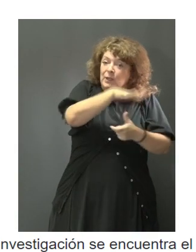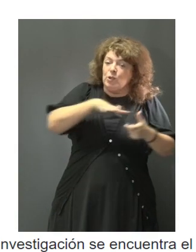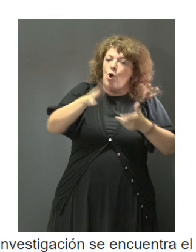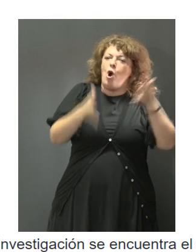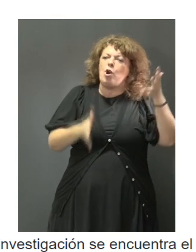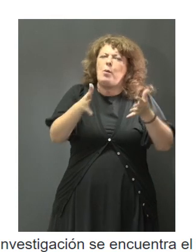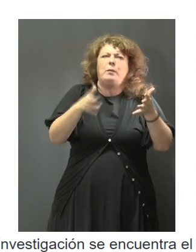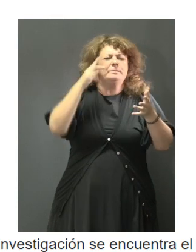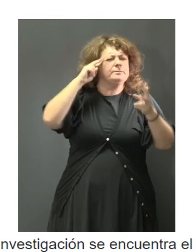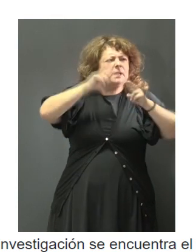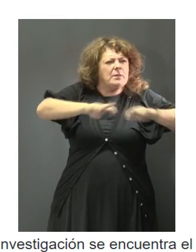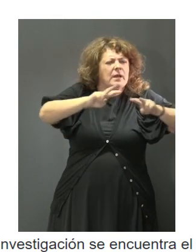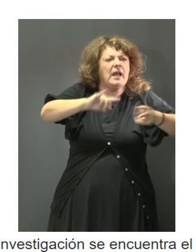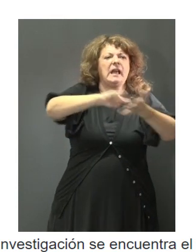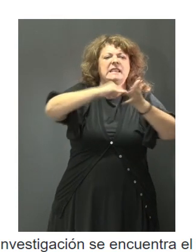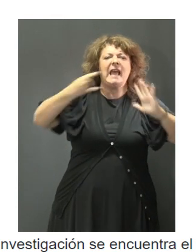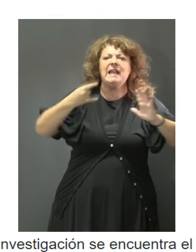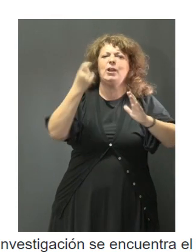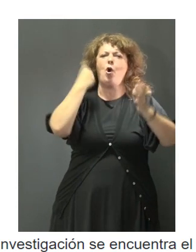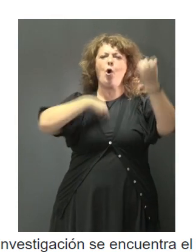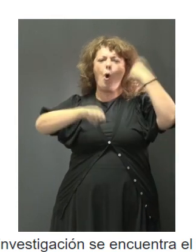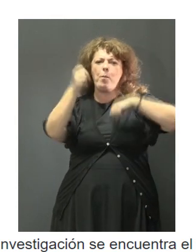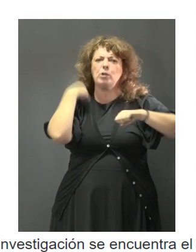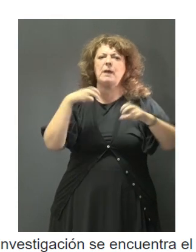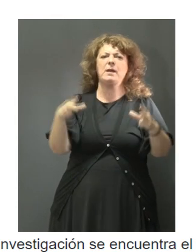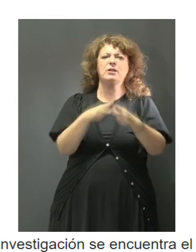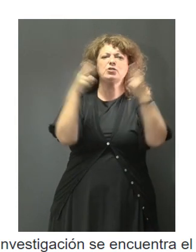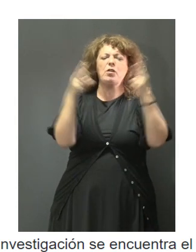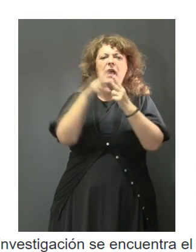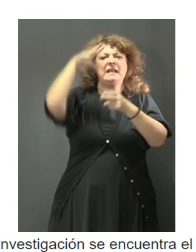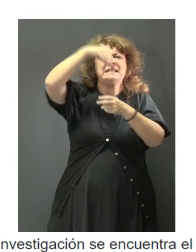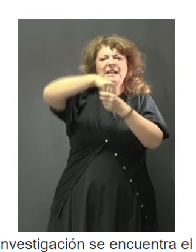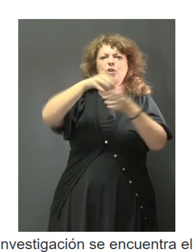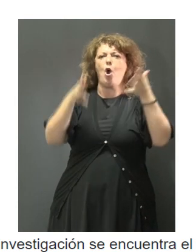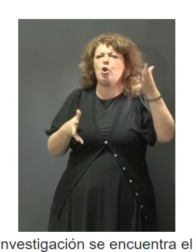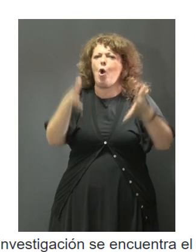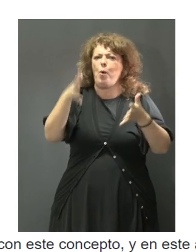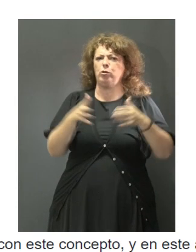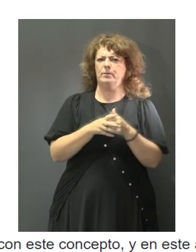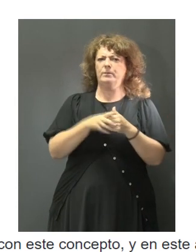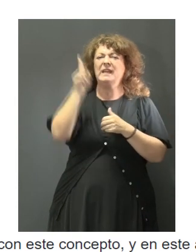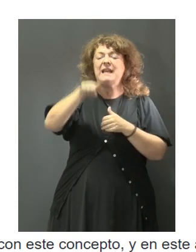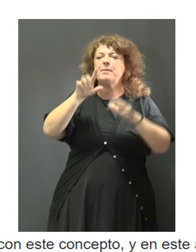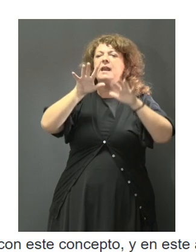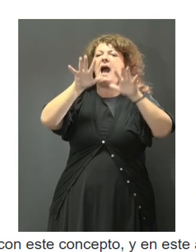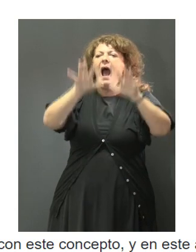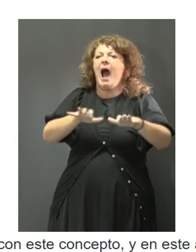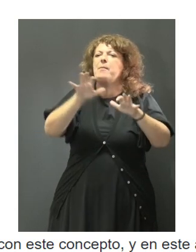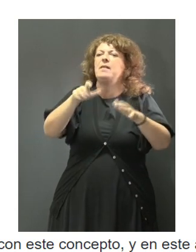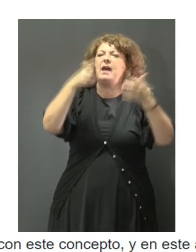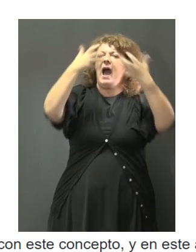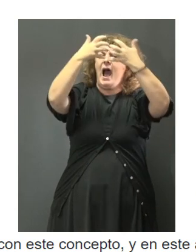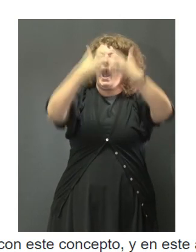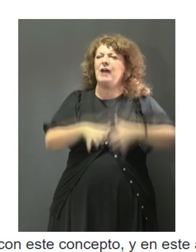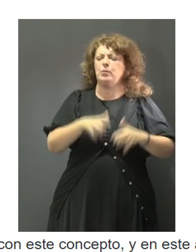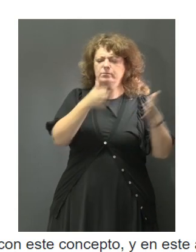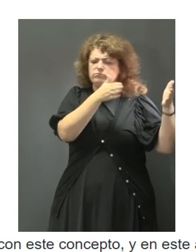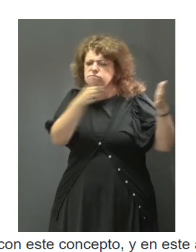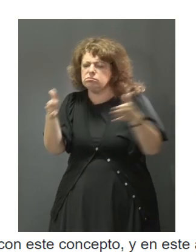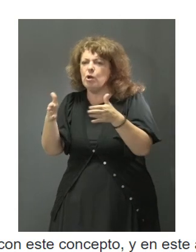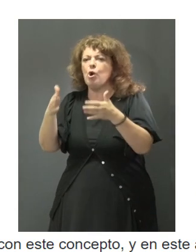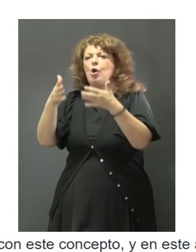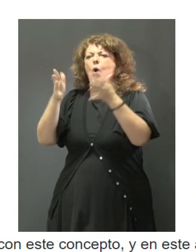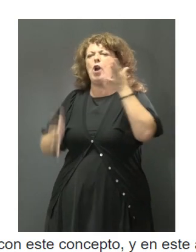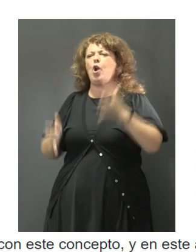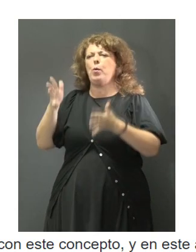sobre técnicas para el desarrollo de comportamientos sociales en robots y el aprendizaje automático aplicado a la robótica social.